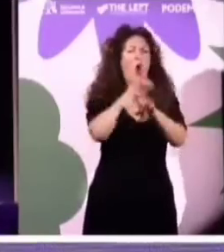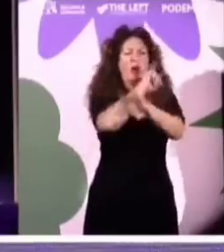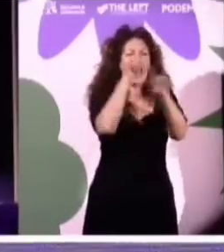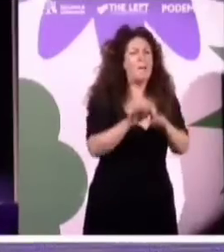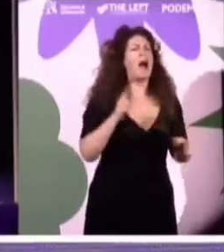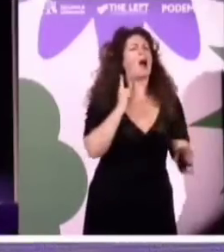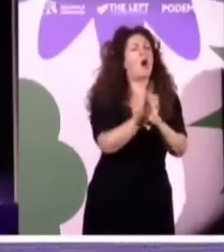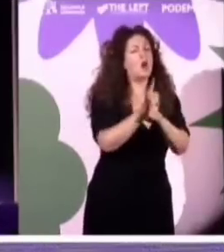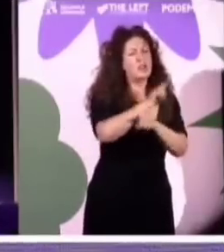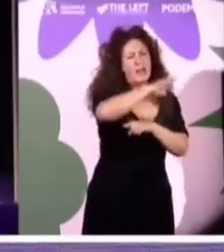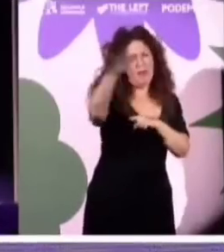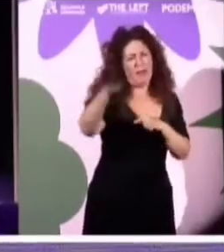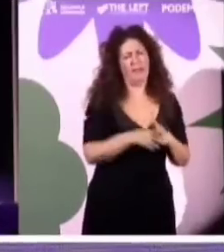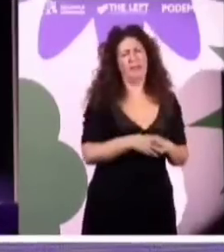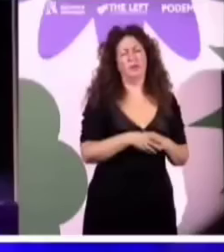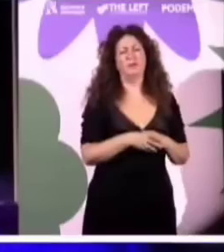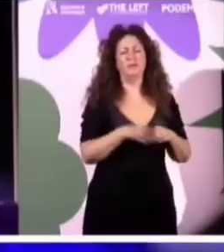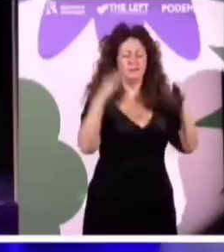fascismo.